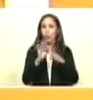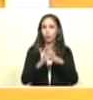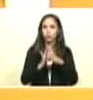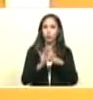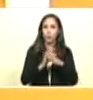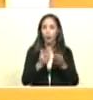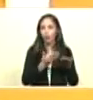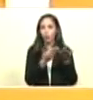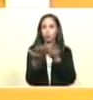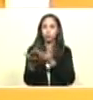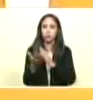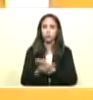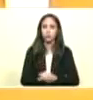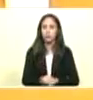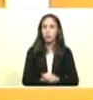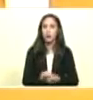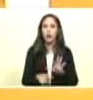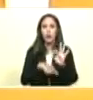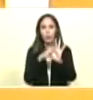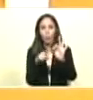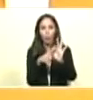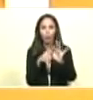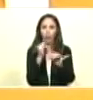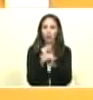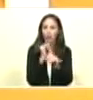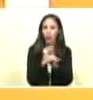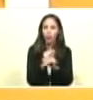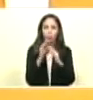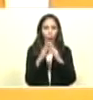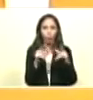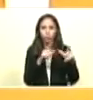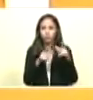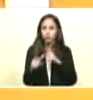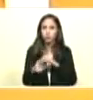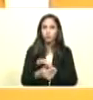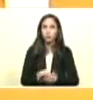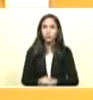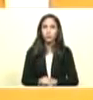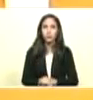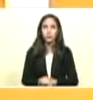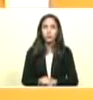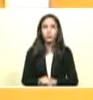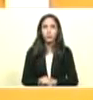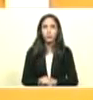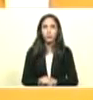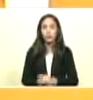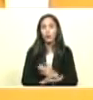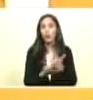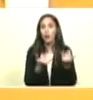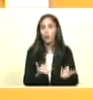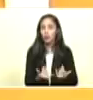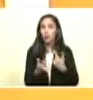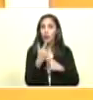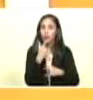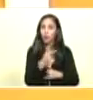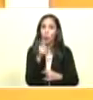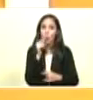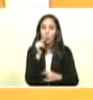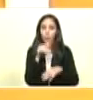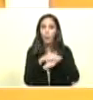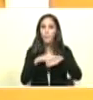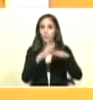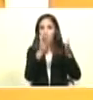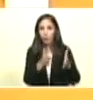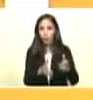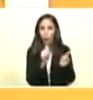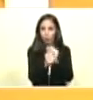hacia las casas de cambio mundiales. Yo le diría a Pedro Infante, quien acaba de inaugurar esta escuela